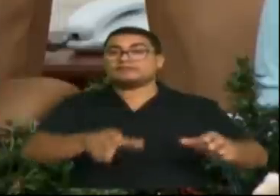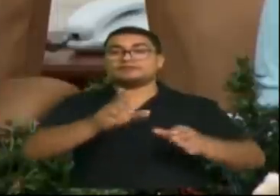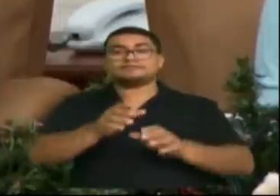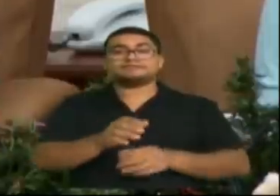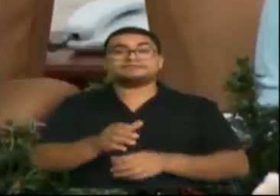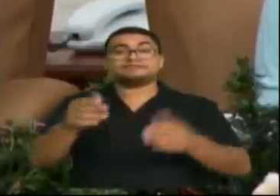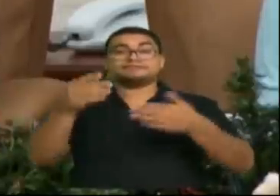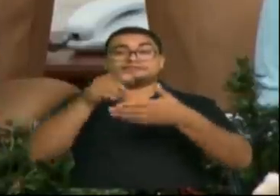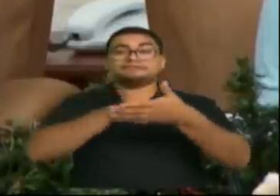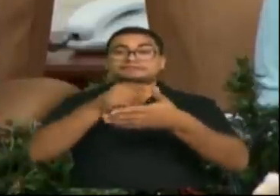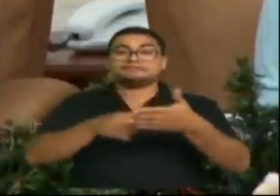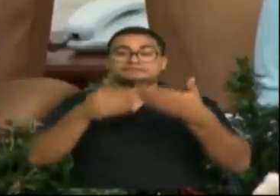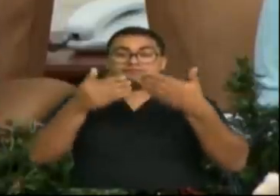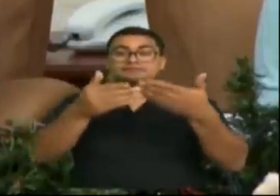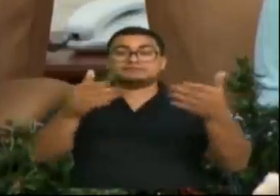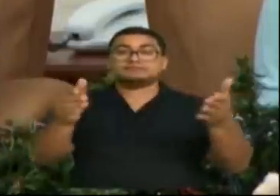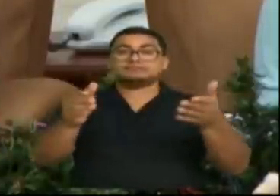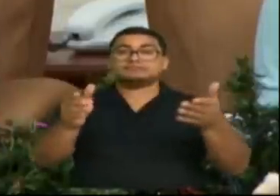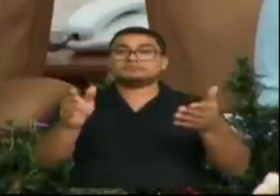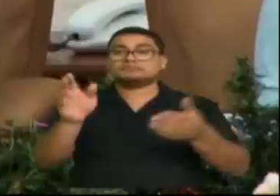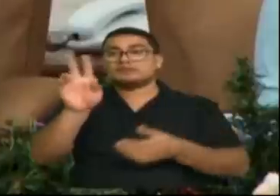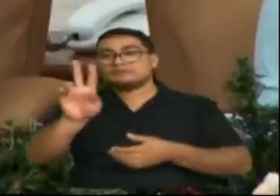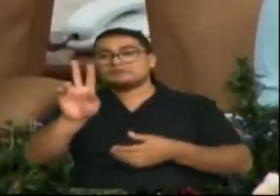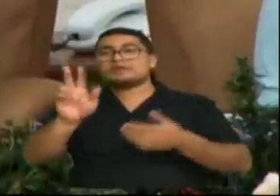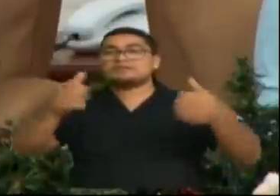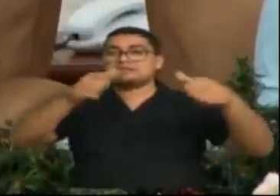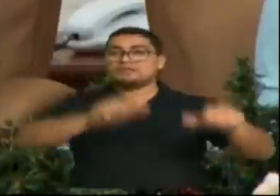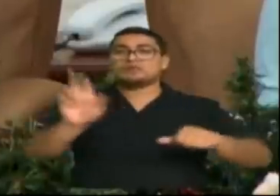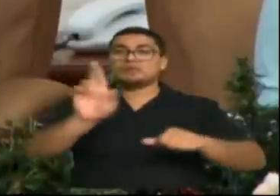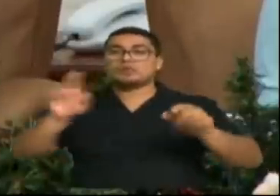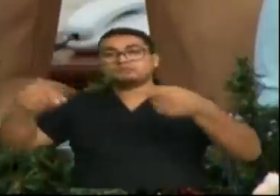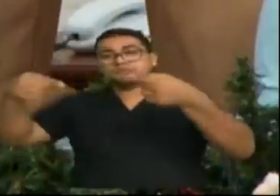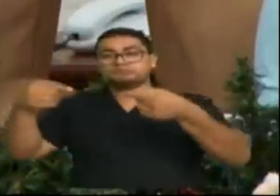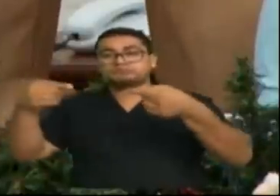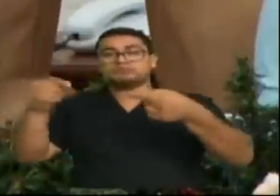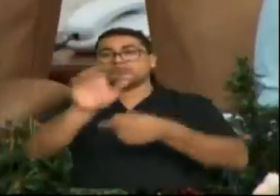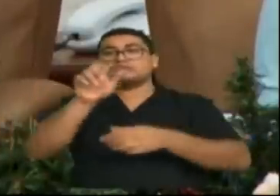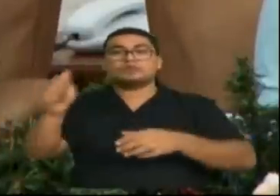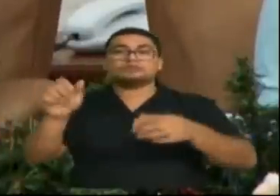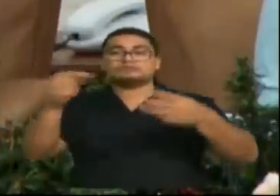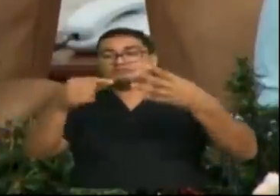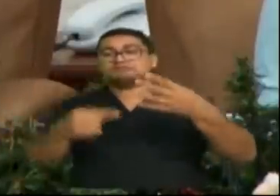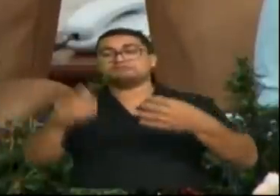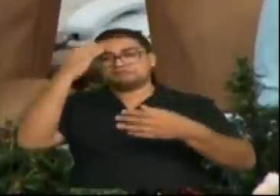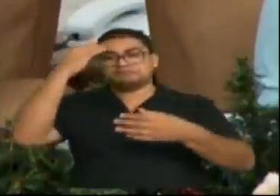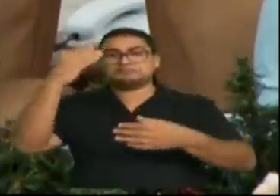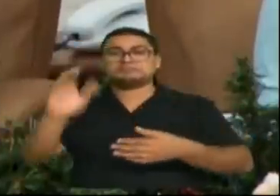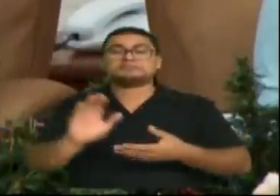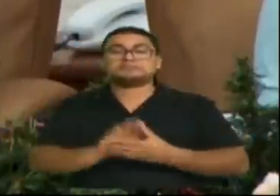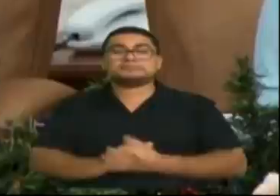rojo, y las demás opciones ustedes la conocen. Se abre la votación.